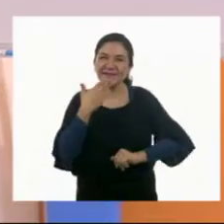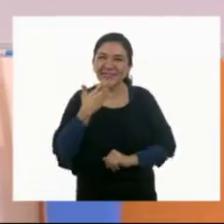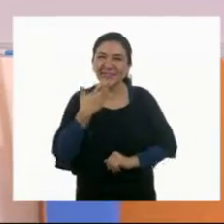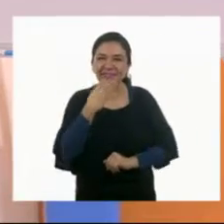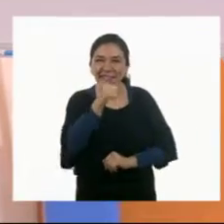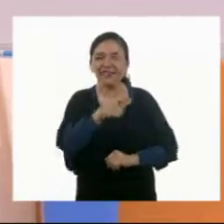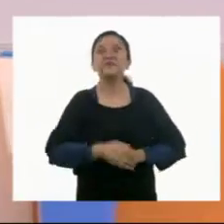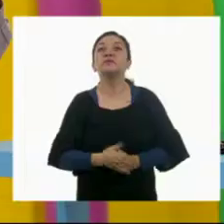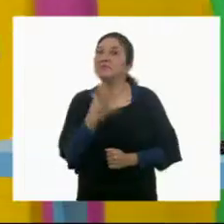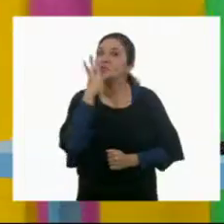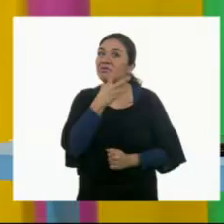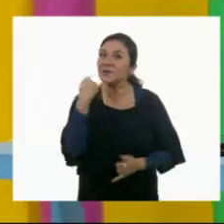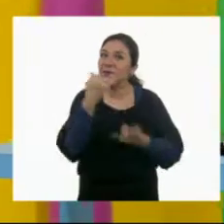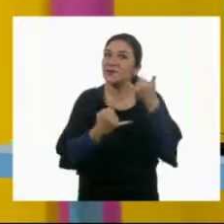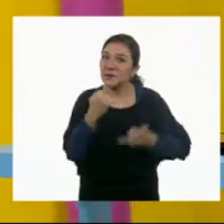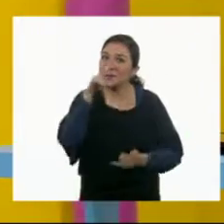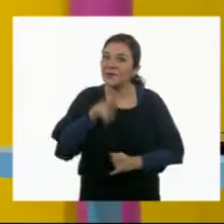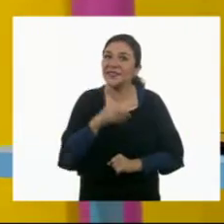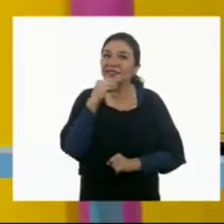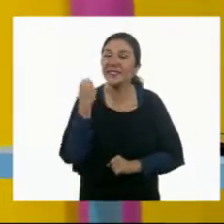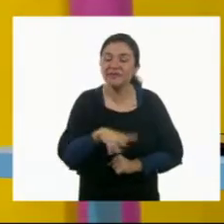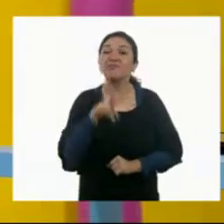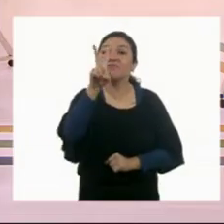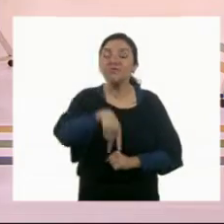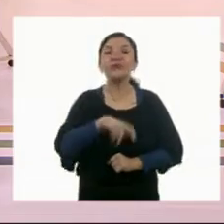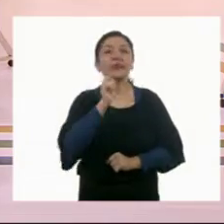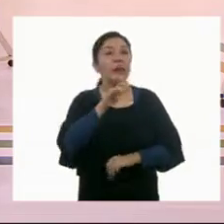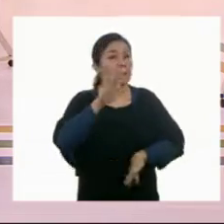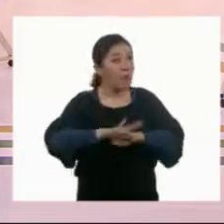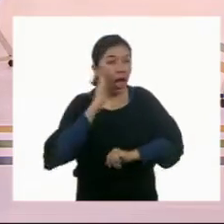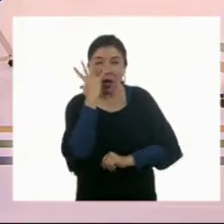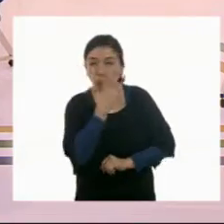Muy bien, Eric. ¡Qué bonito juego! Sí, sí. Y lo